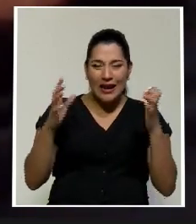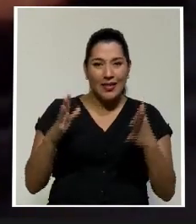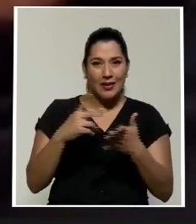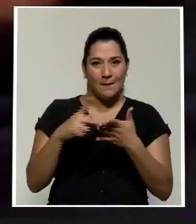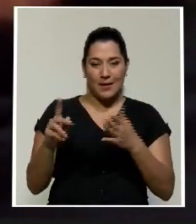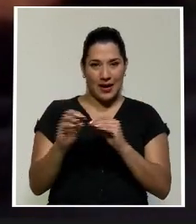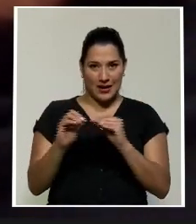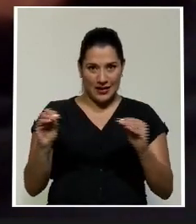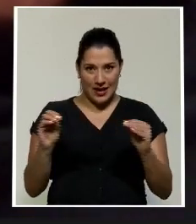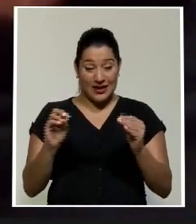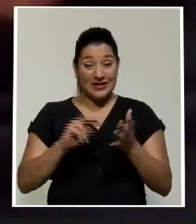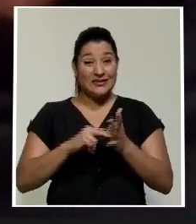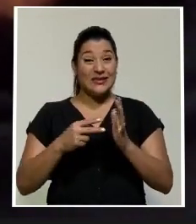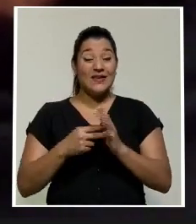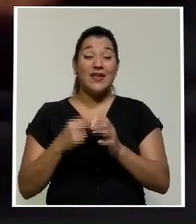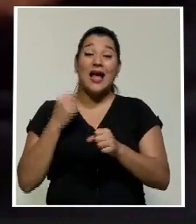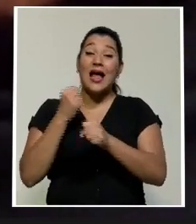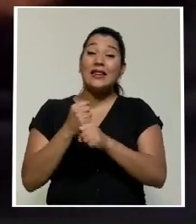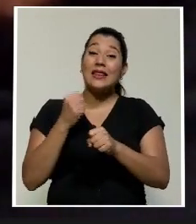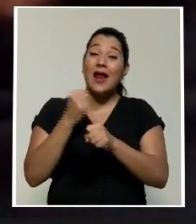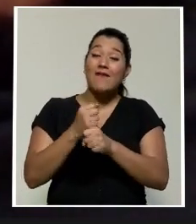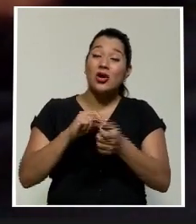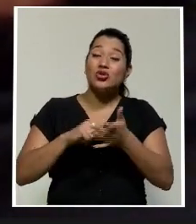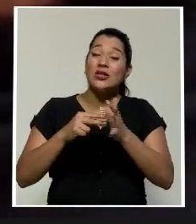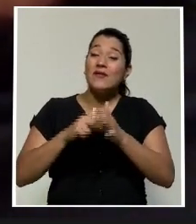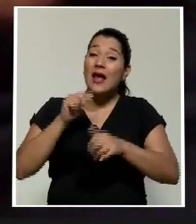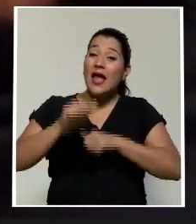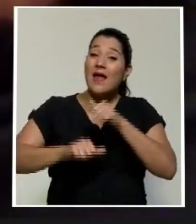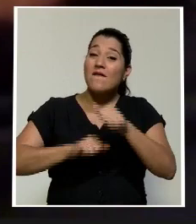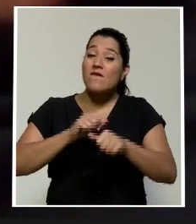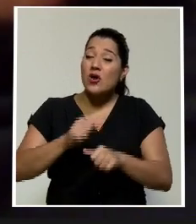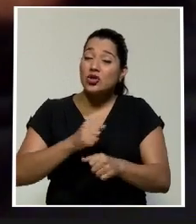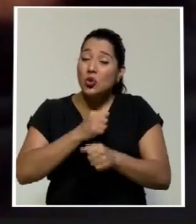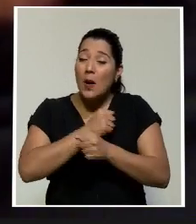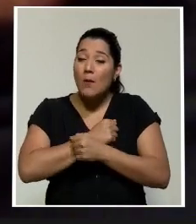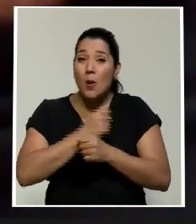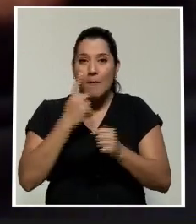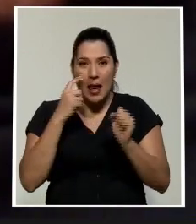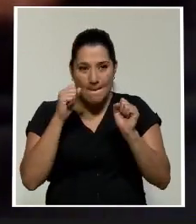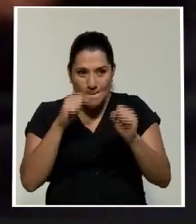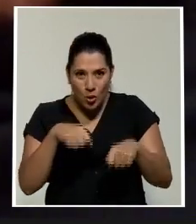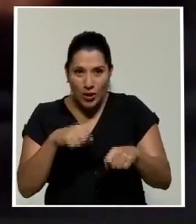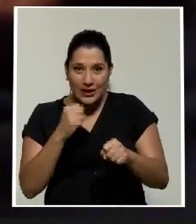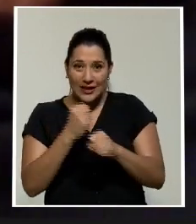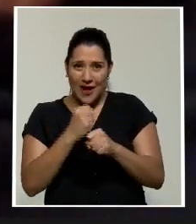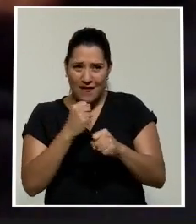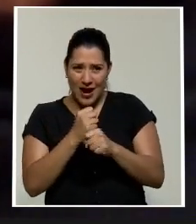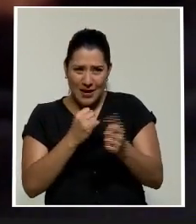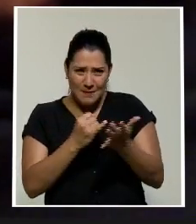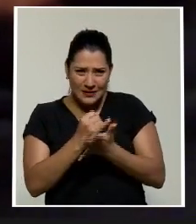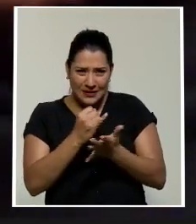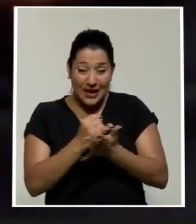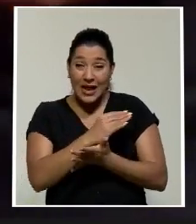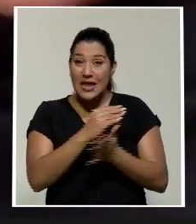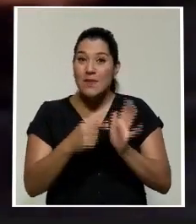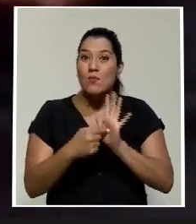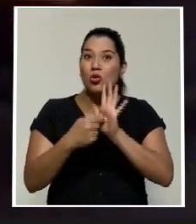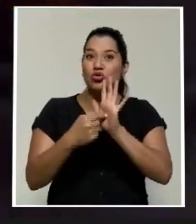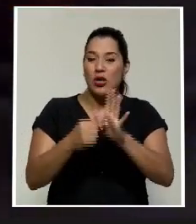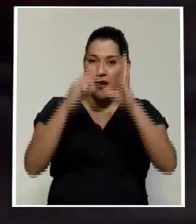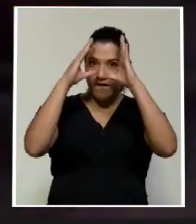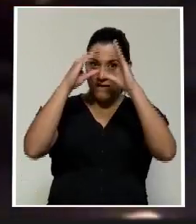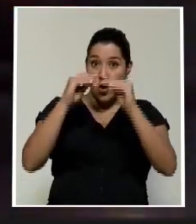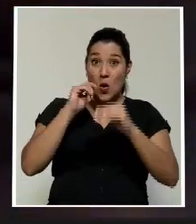de un esfuerzo, una pasión por revelar eso que está oculto. Sí, o